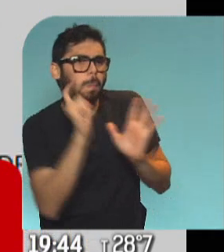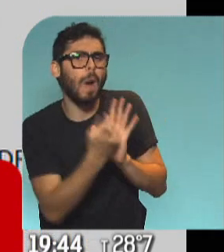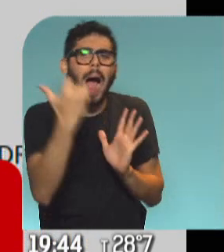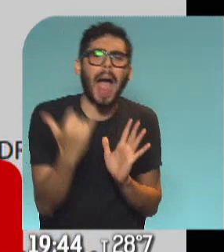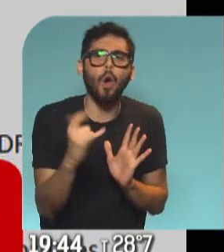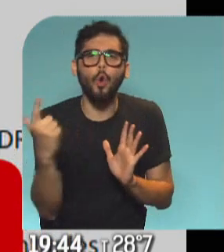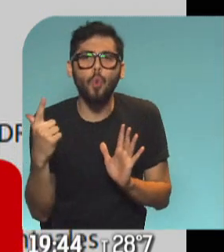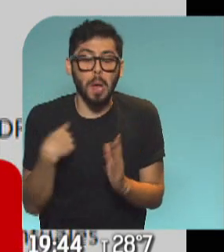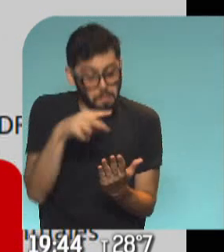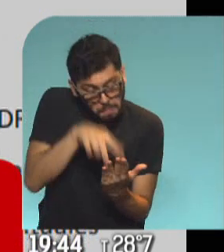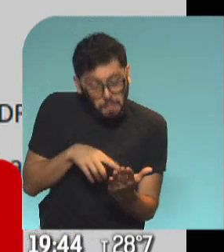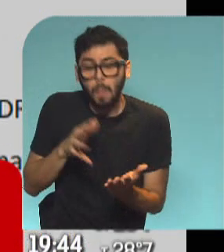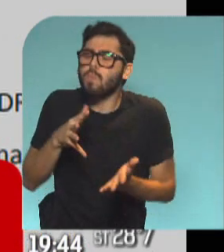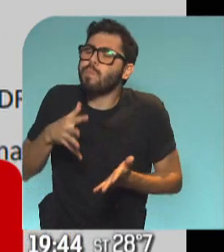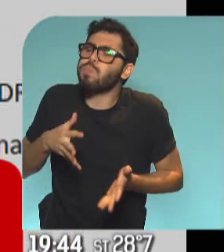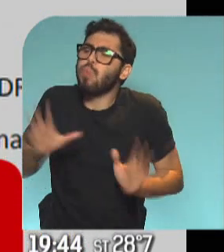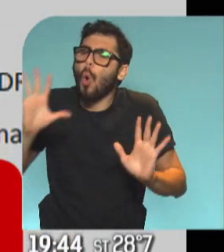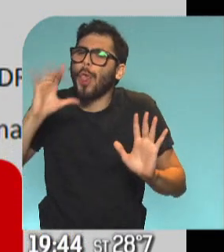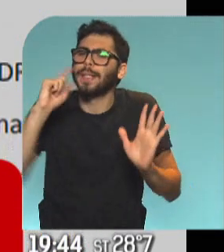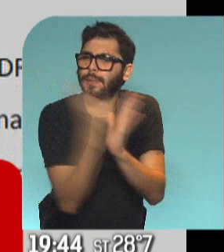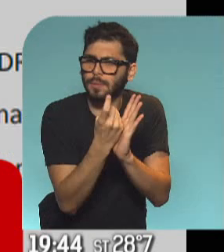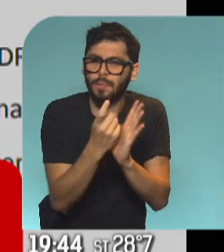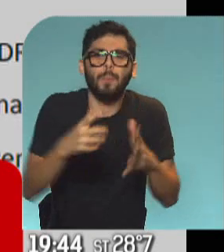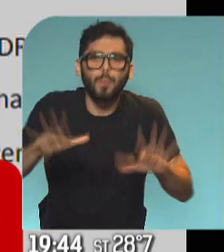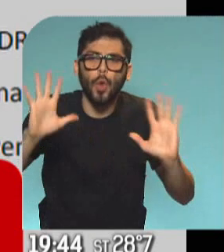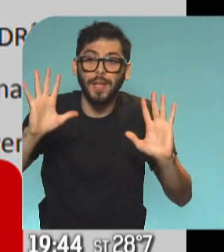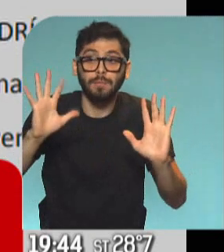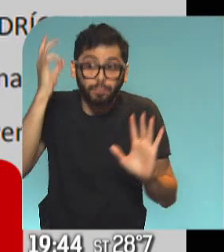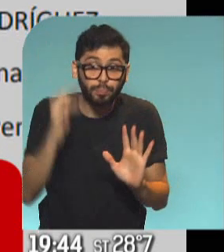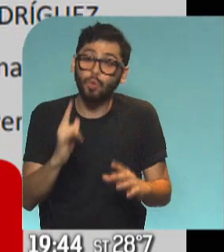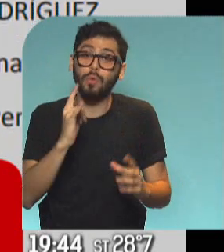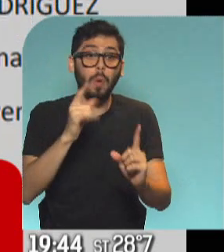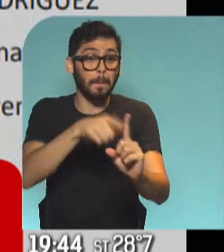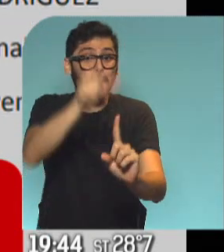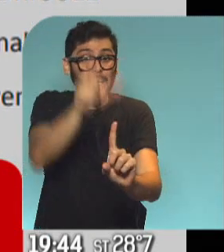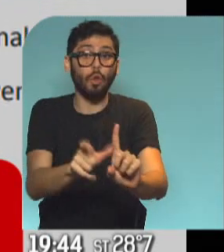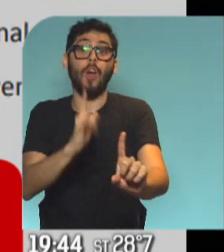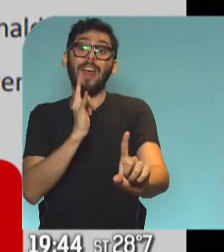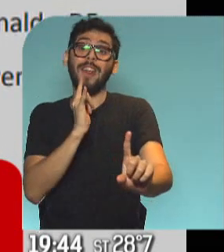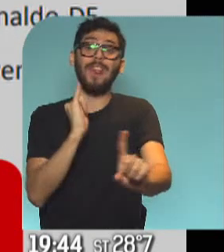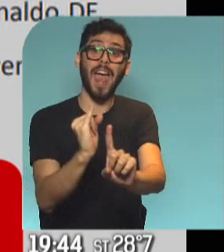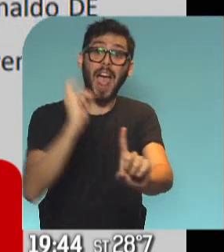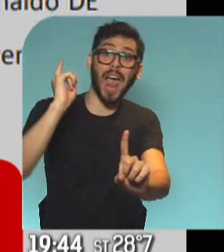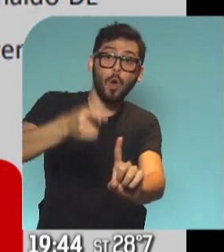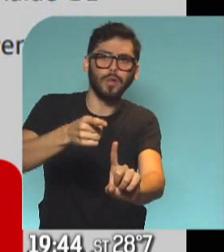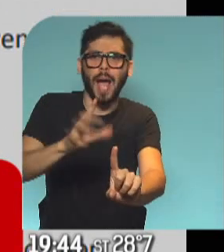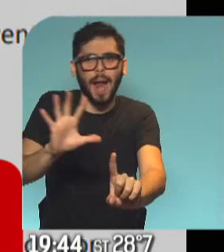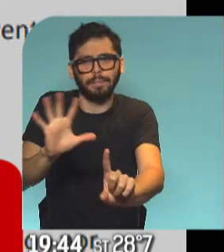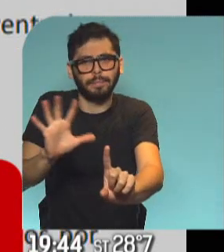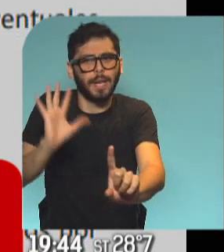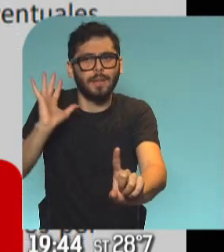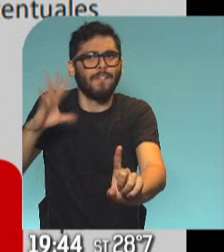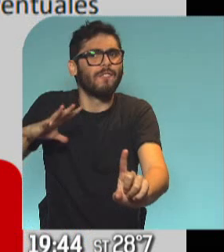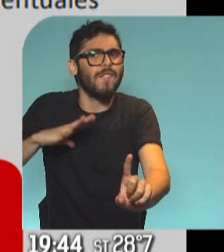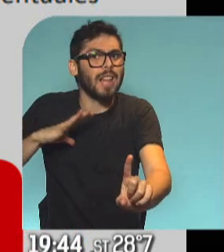Ajá. En esa investigación, que no es todavía una acusación formal contra nadie, pide esta serie de medidas que recién contaba